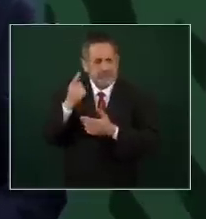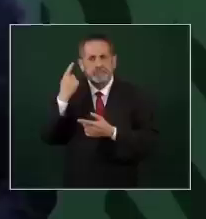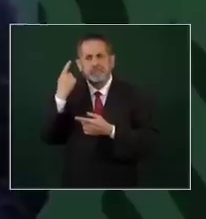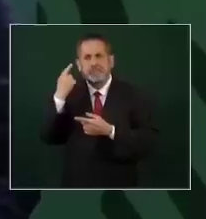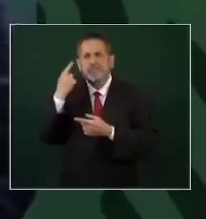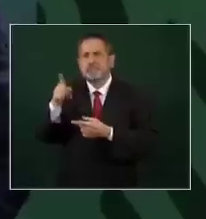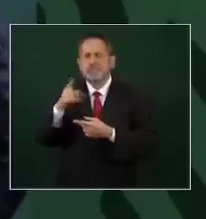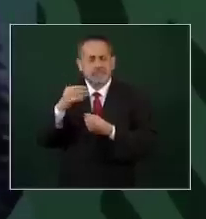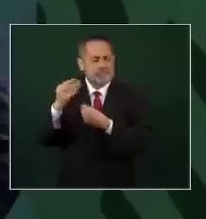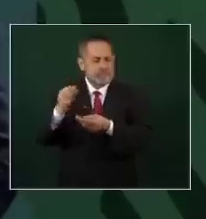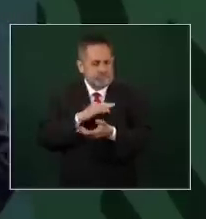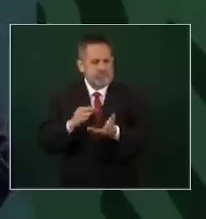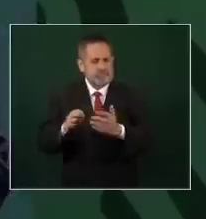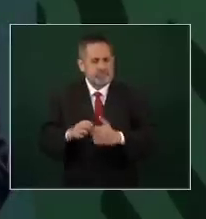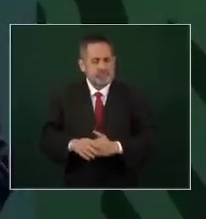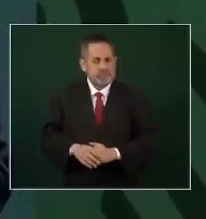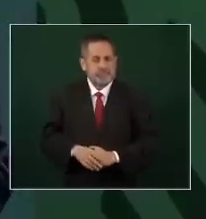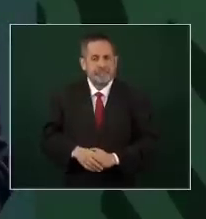es